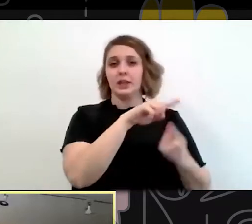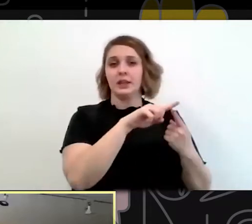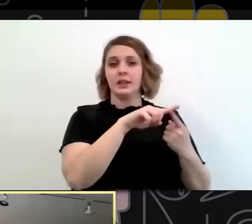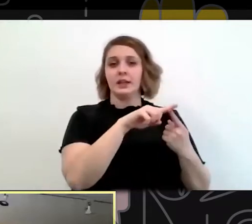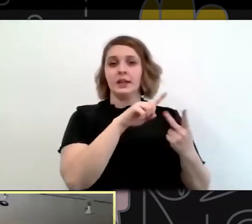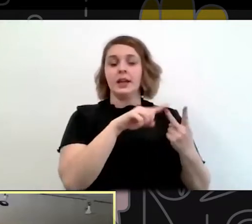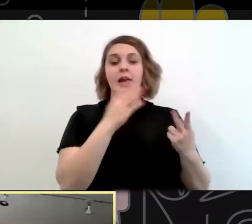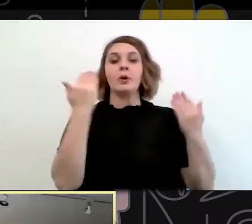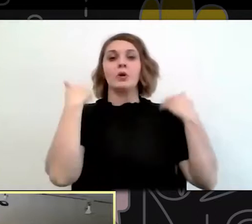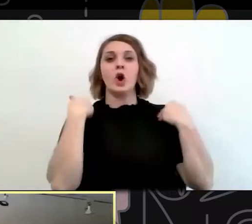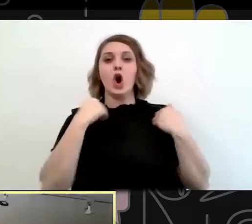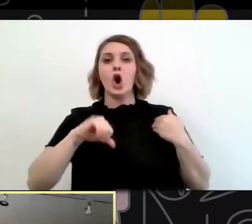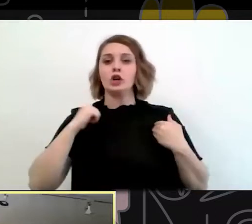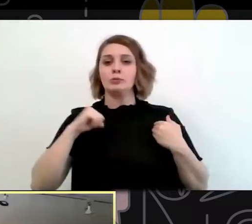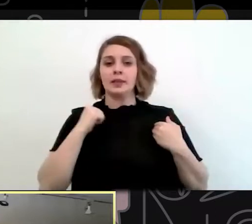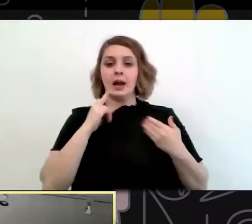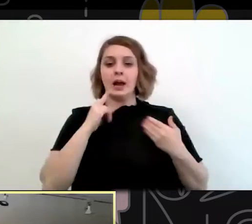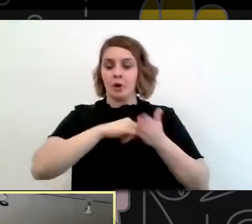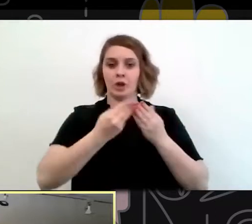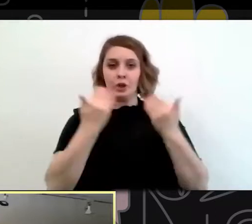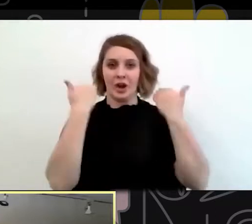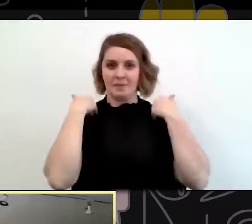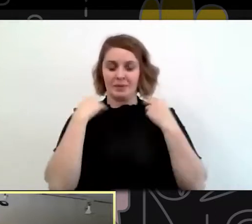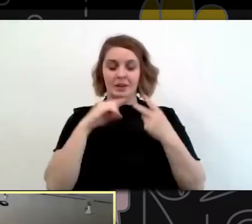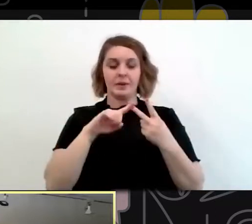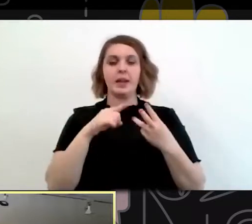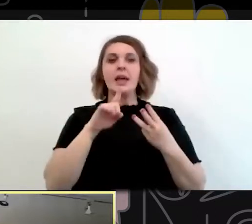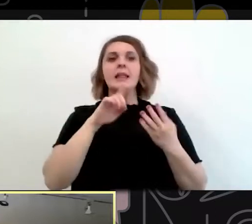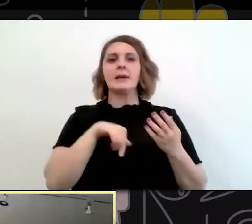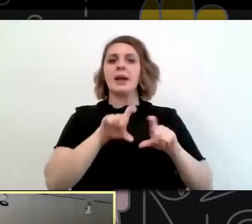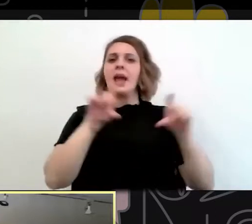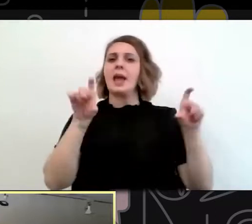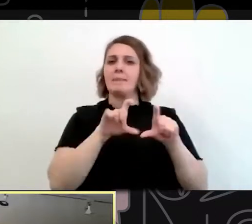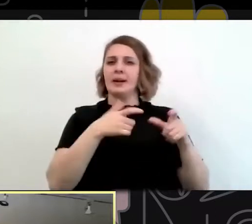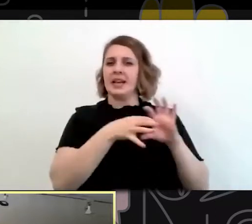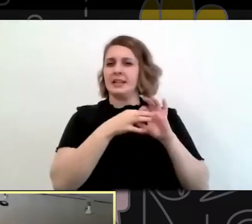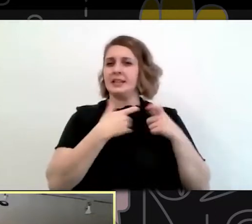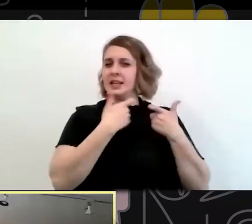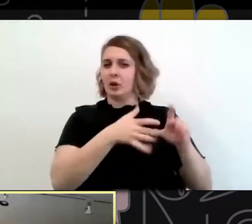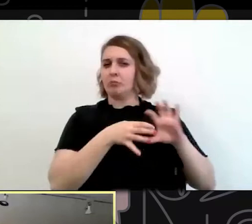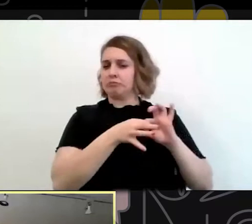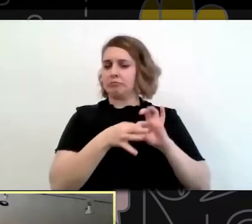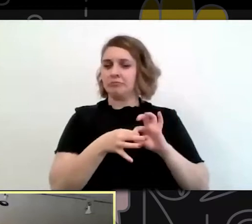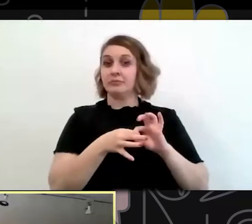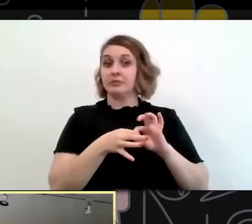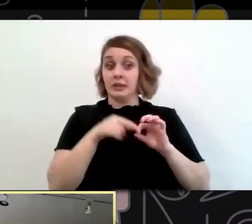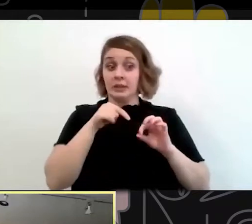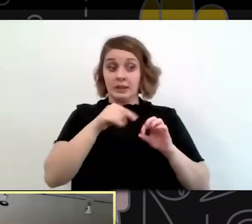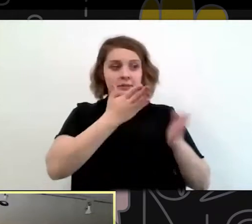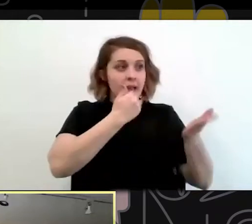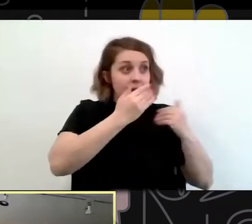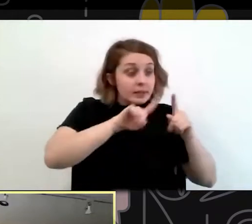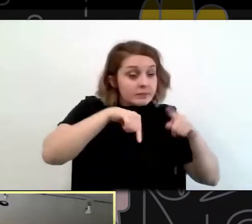responsables de hospitales a cargo de proyectos y también de empresas de este sector. Y a partir de aquí